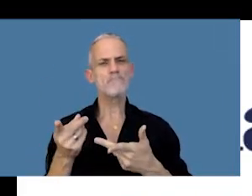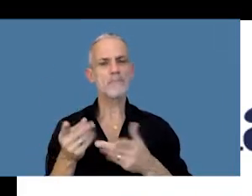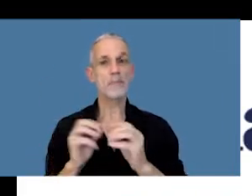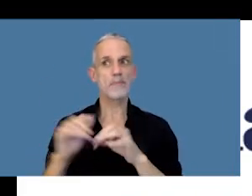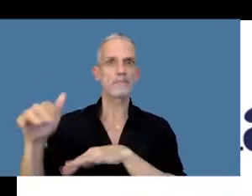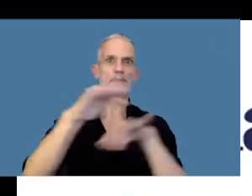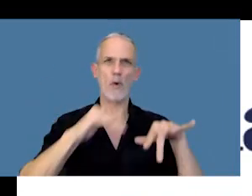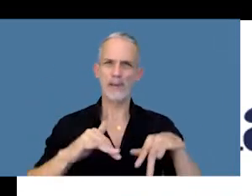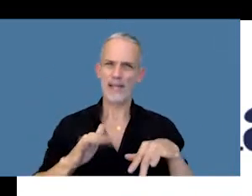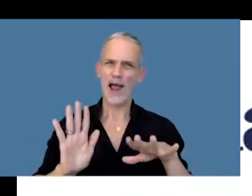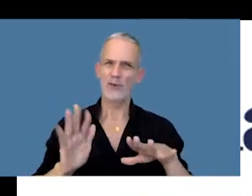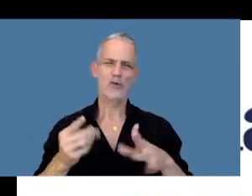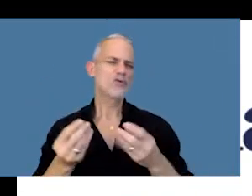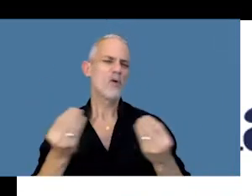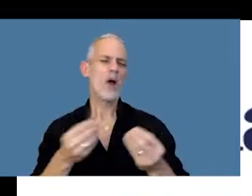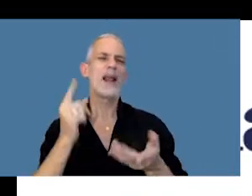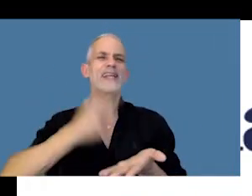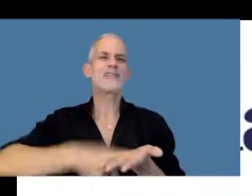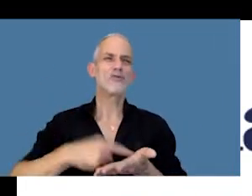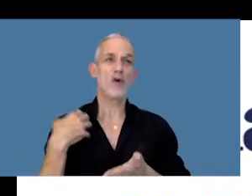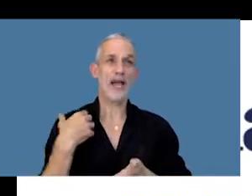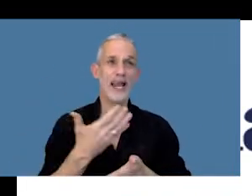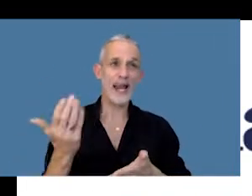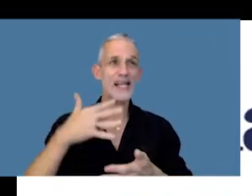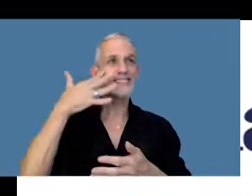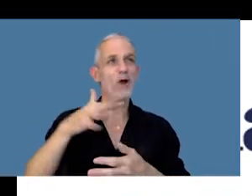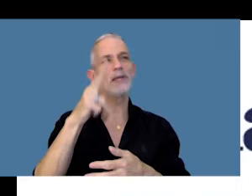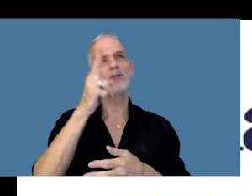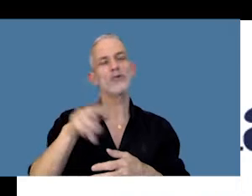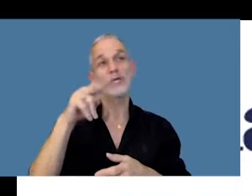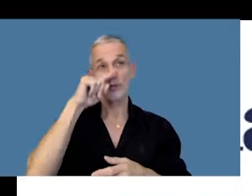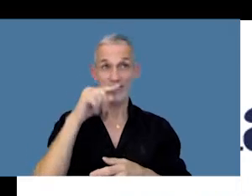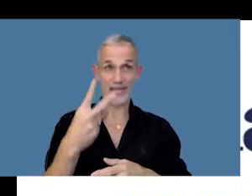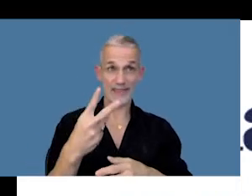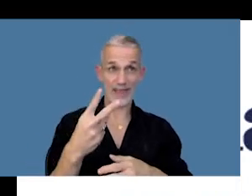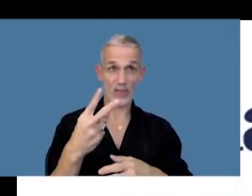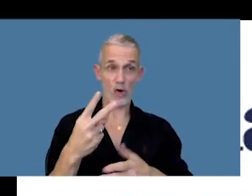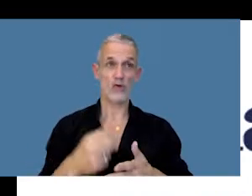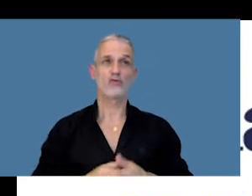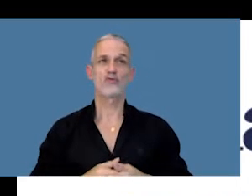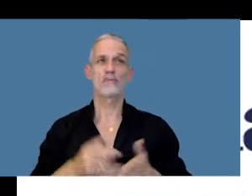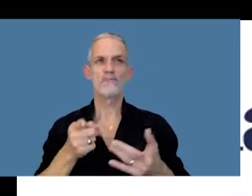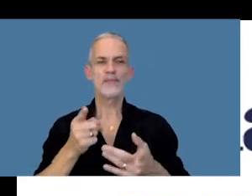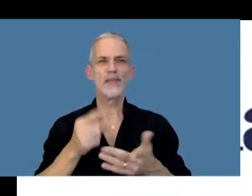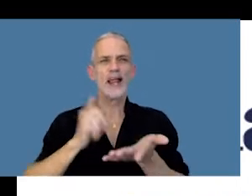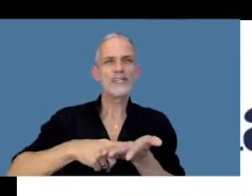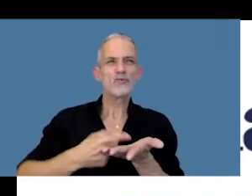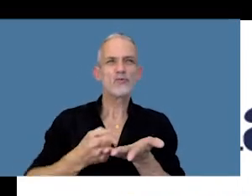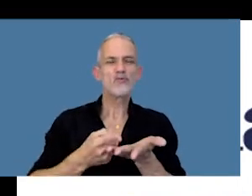comentario, está la Resolución General 5272. Esta